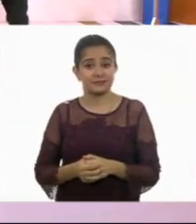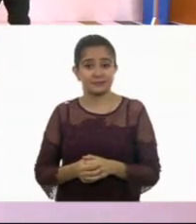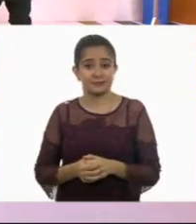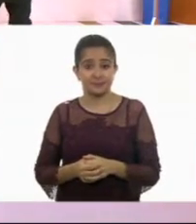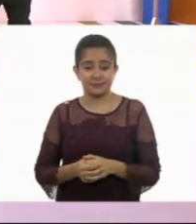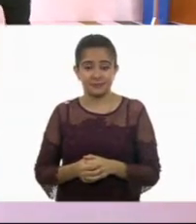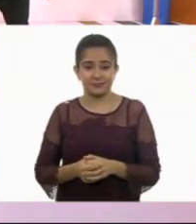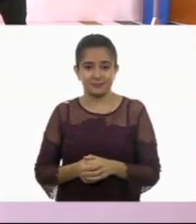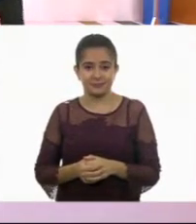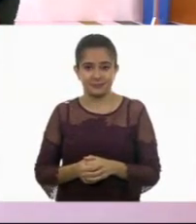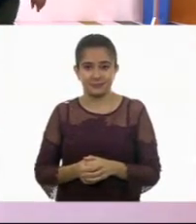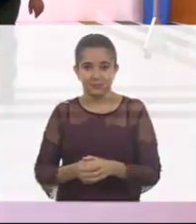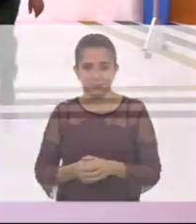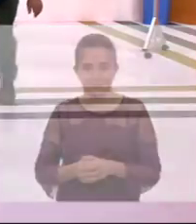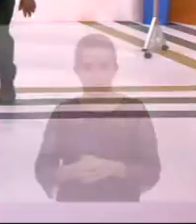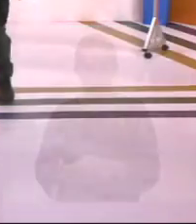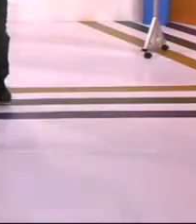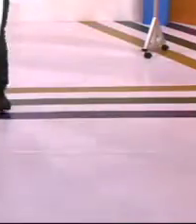admiración.